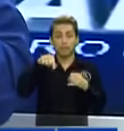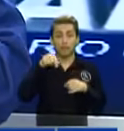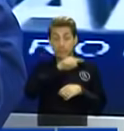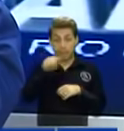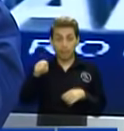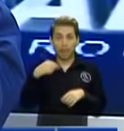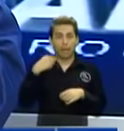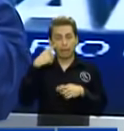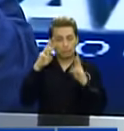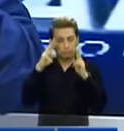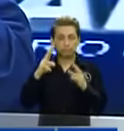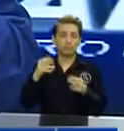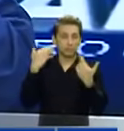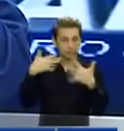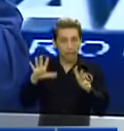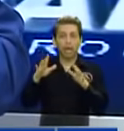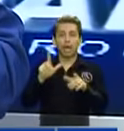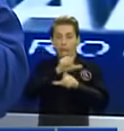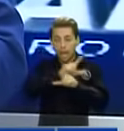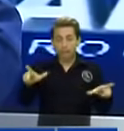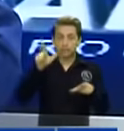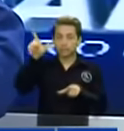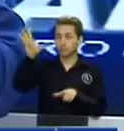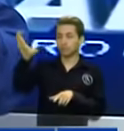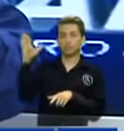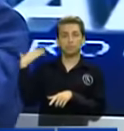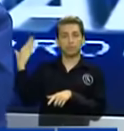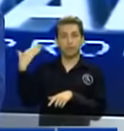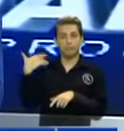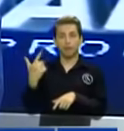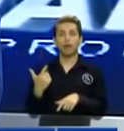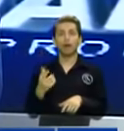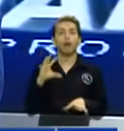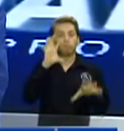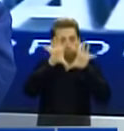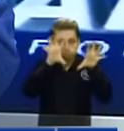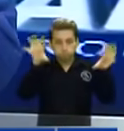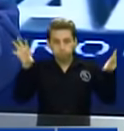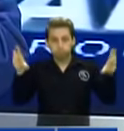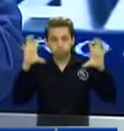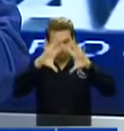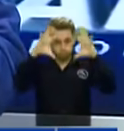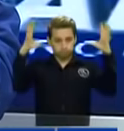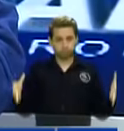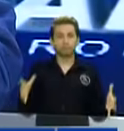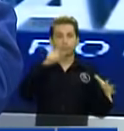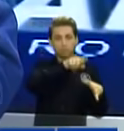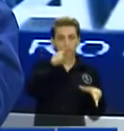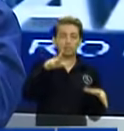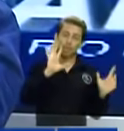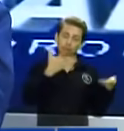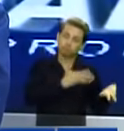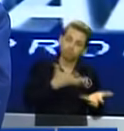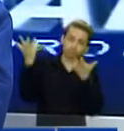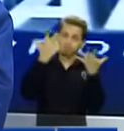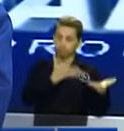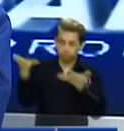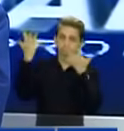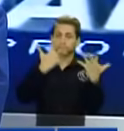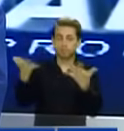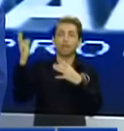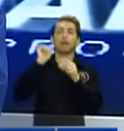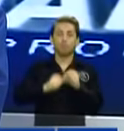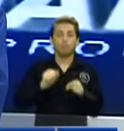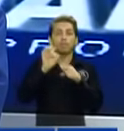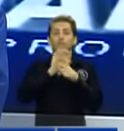estar listos con Zacapa. Ya solo es cuestión de equiparlo, ya tenemos el equipamiento en camino y poderlo poner a funcionar no más